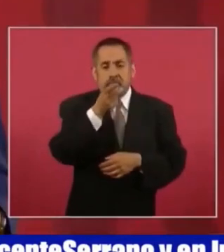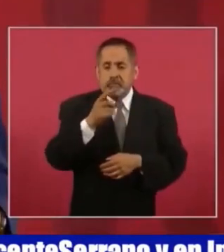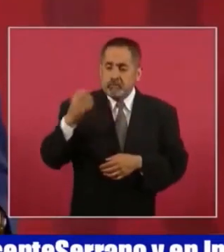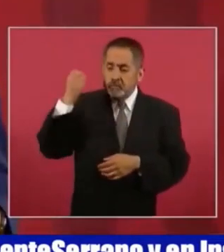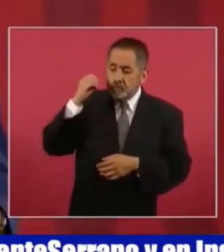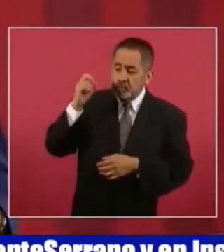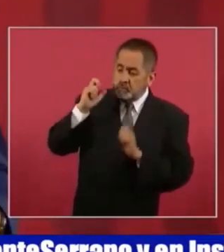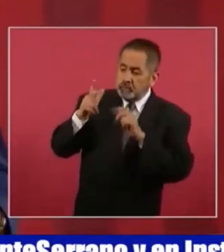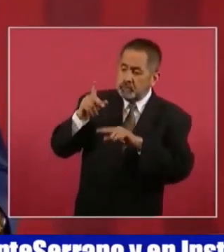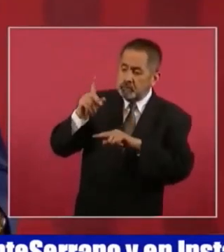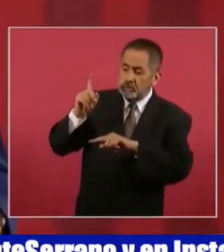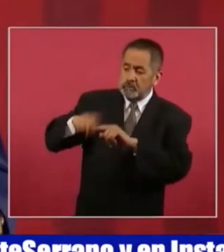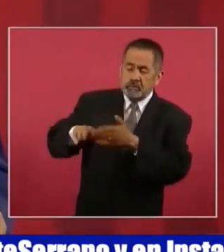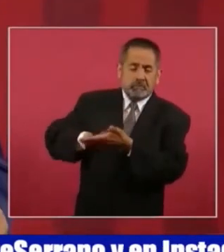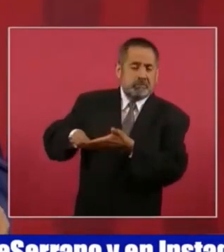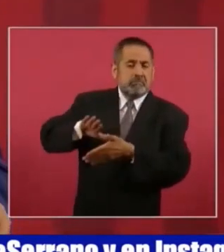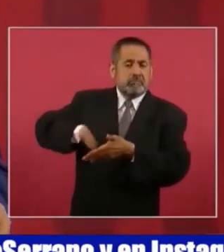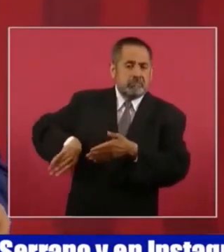y Chiapas y